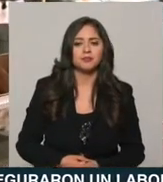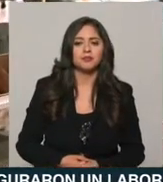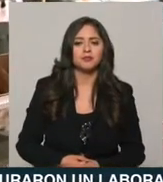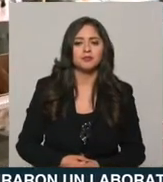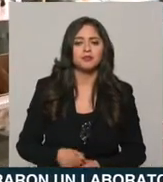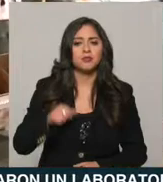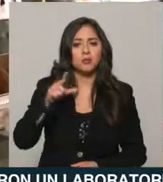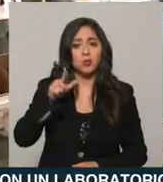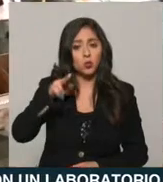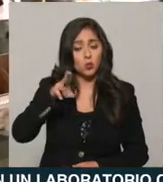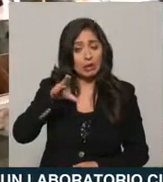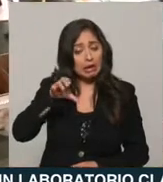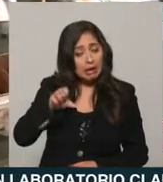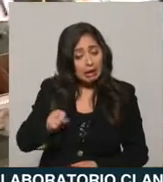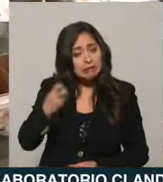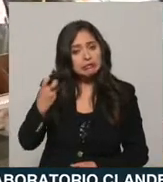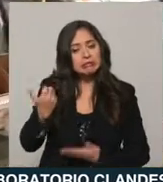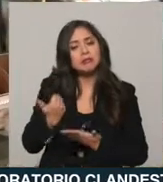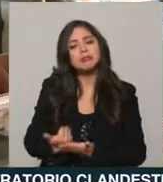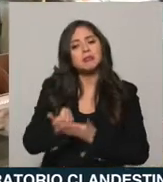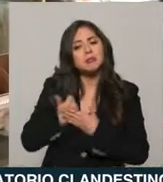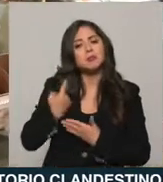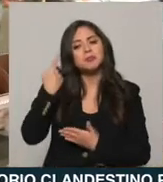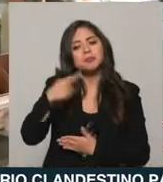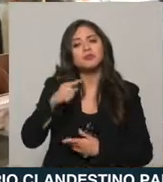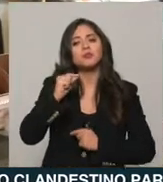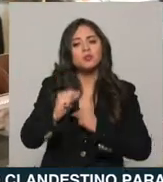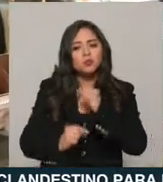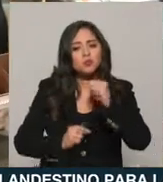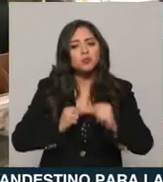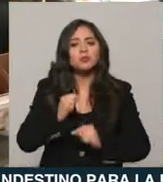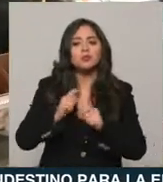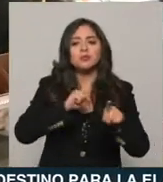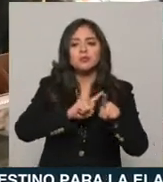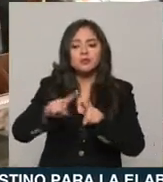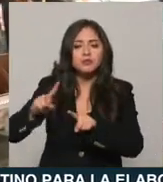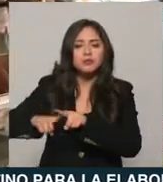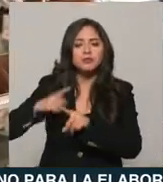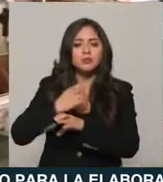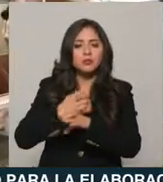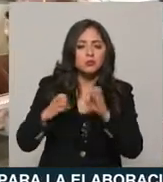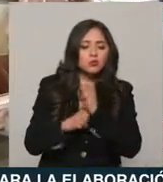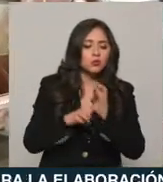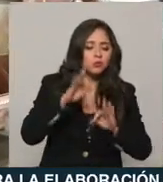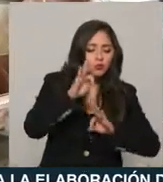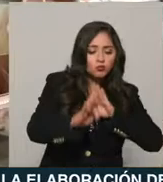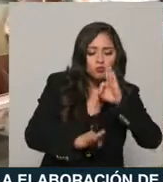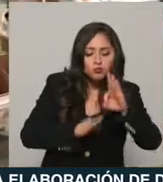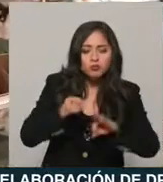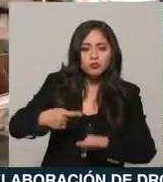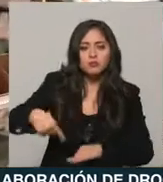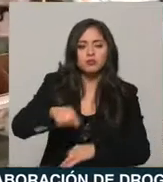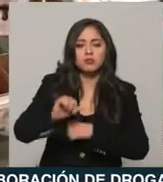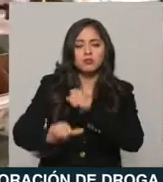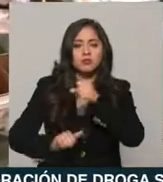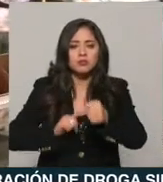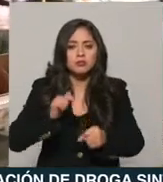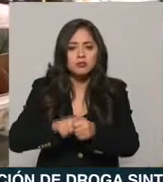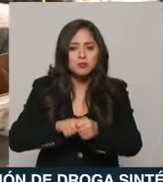pues fue mi motivación, se puede decir, para que juntos hiciéramos muchas cosas por ellos, ¿no? Por los animales, en pro